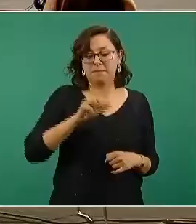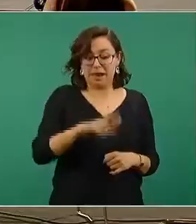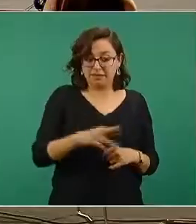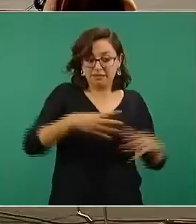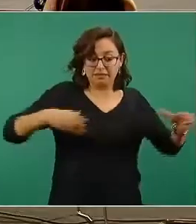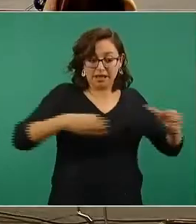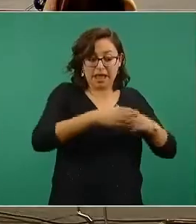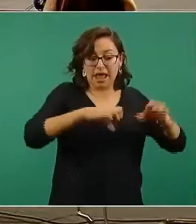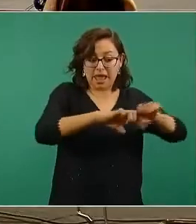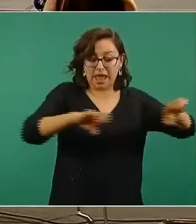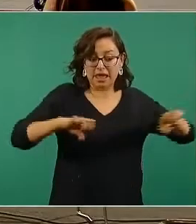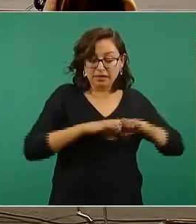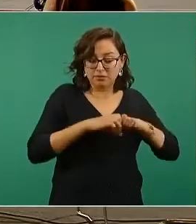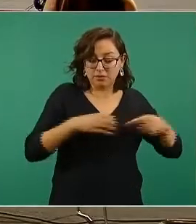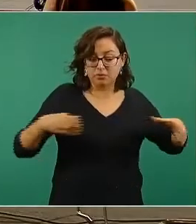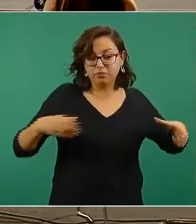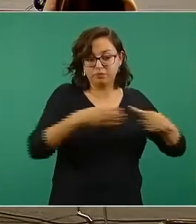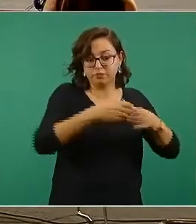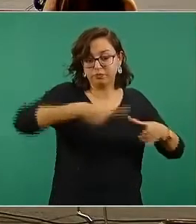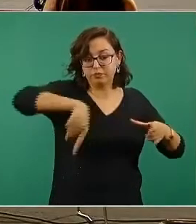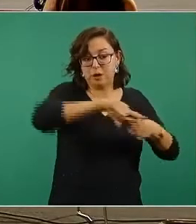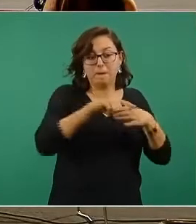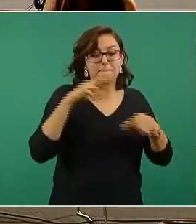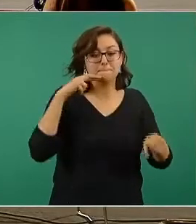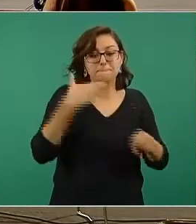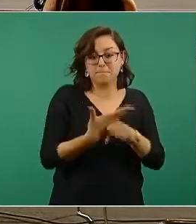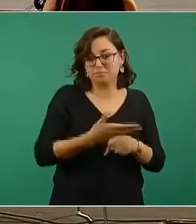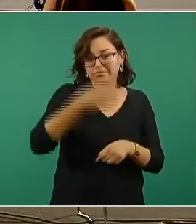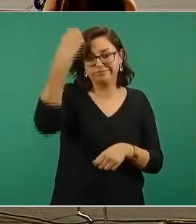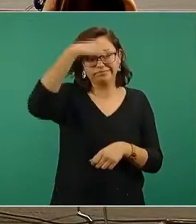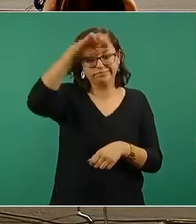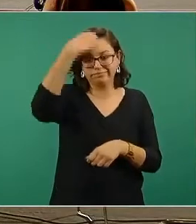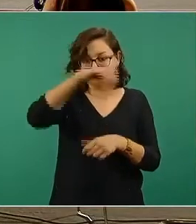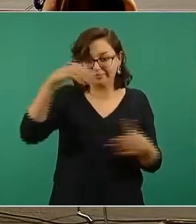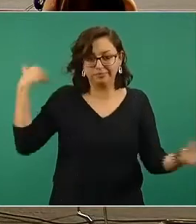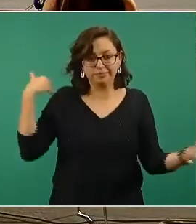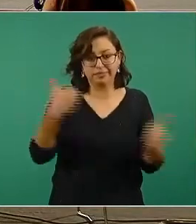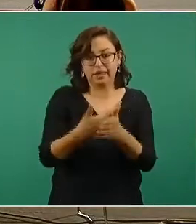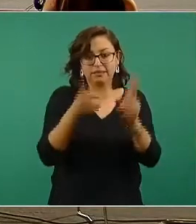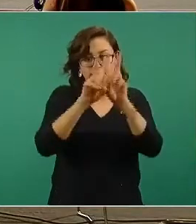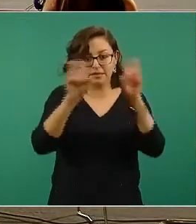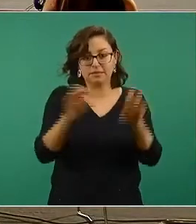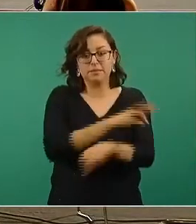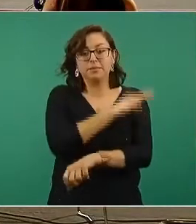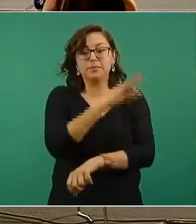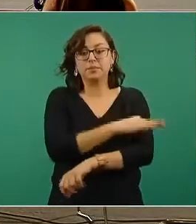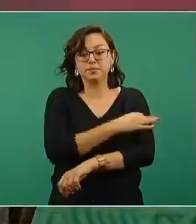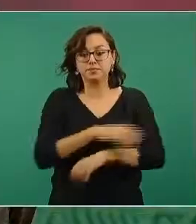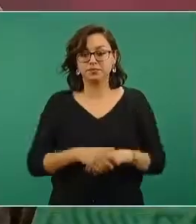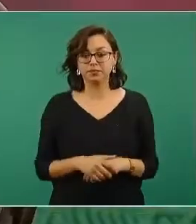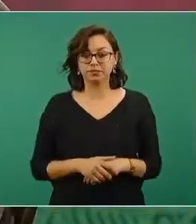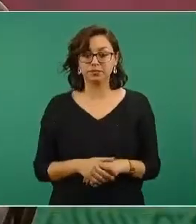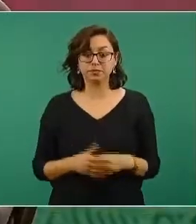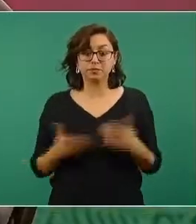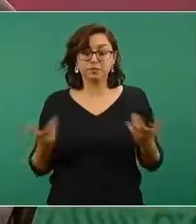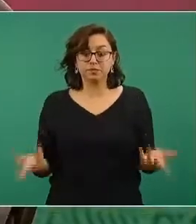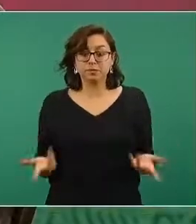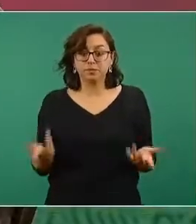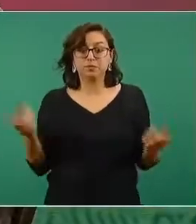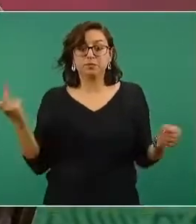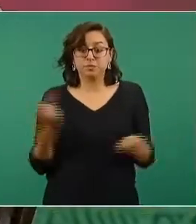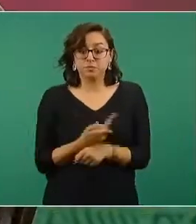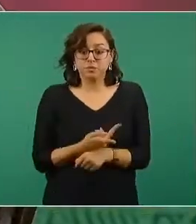llevado tradicionalmente son los que tienen la gran experiencia de la aplicación de la vacunación. Entonces, ¿cuál es el papel de la Secretaría de Salud?